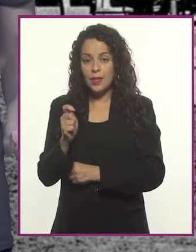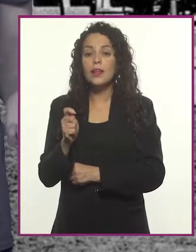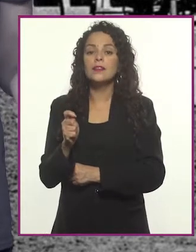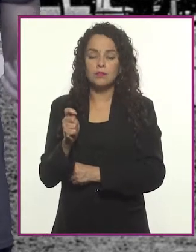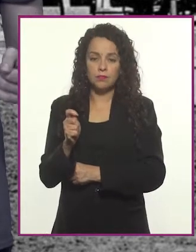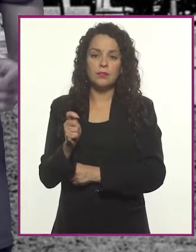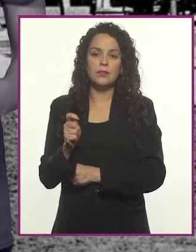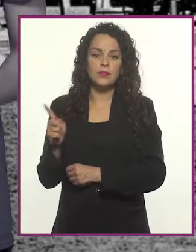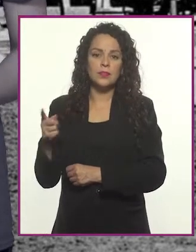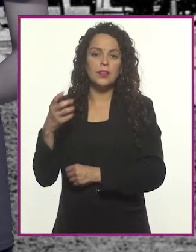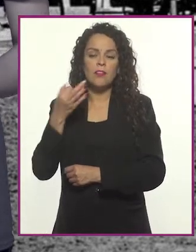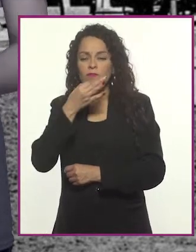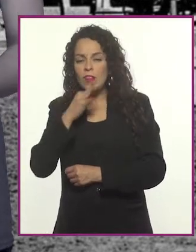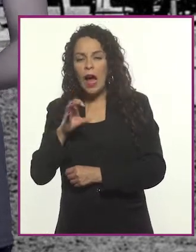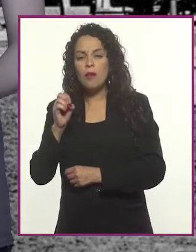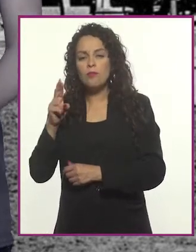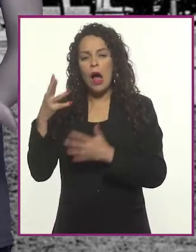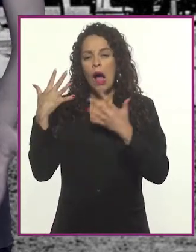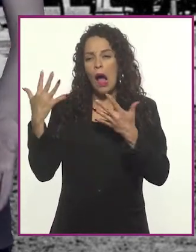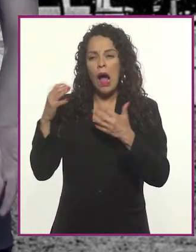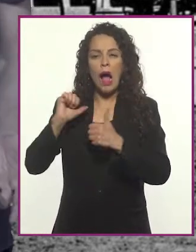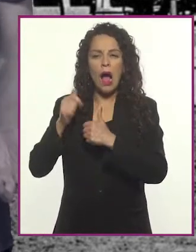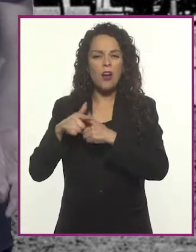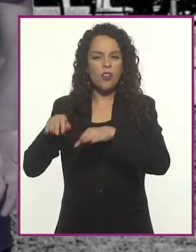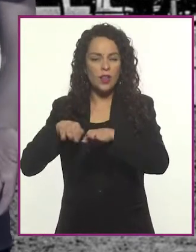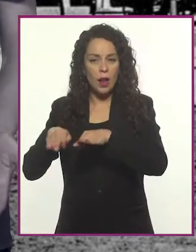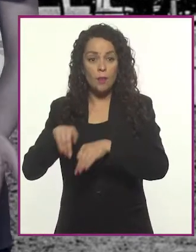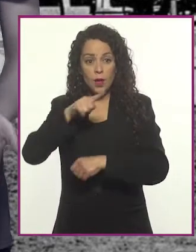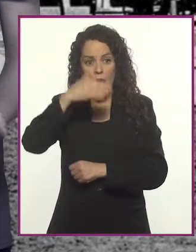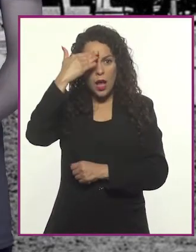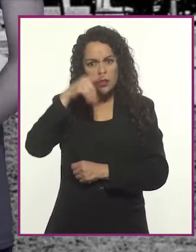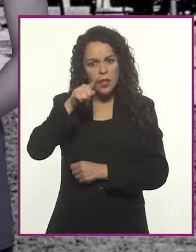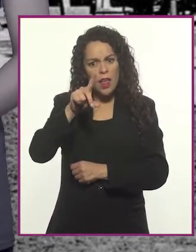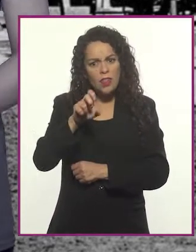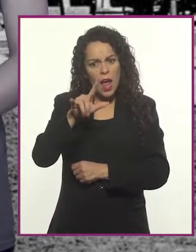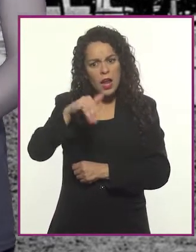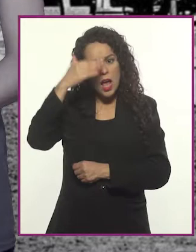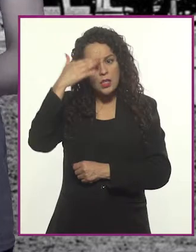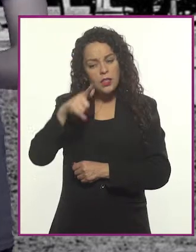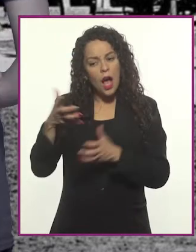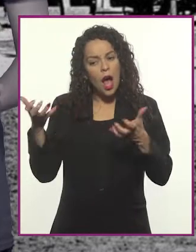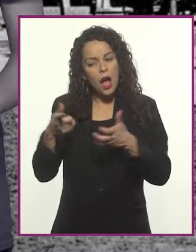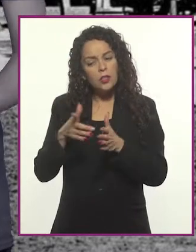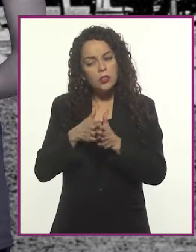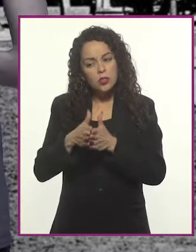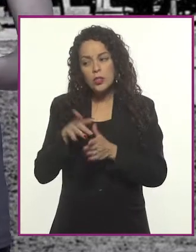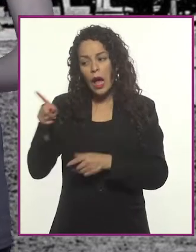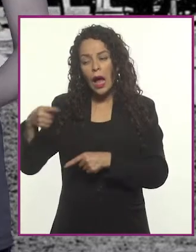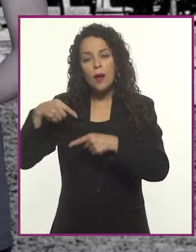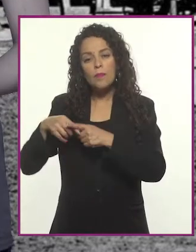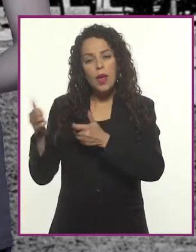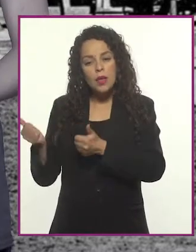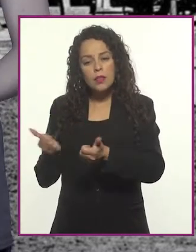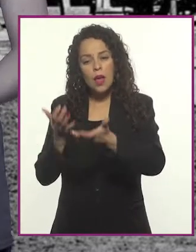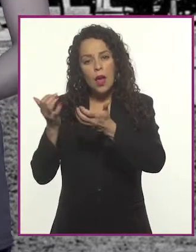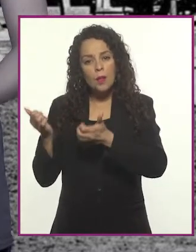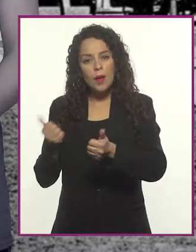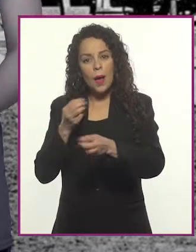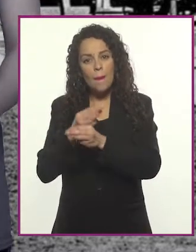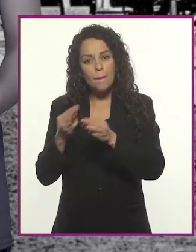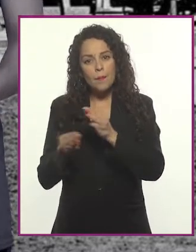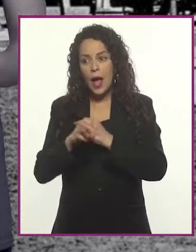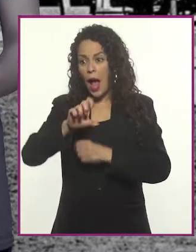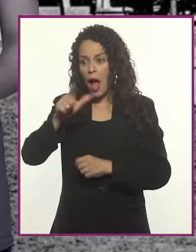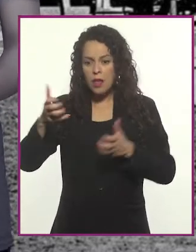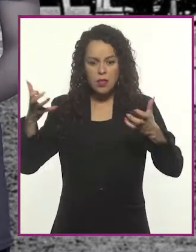trabajo. Ahí se entera de que Delia sabe hacer chocolates. Él comienza a llevarle los ingredientes y ella prepara chocolates de